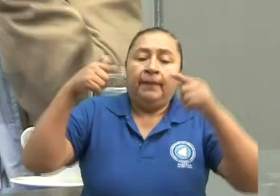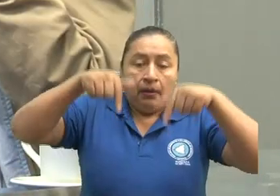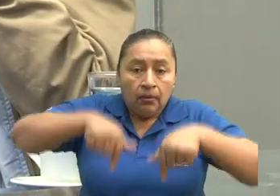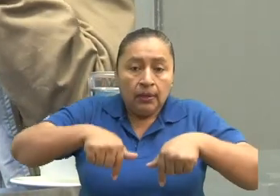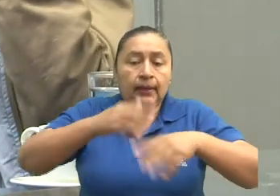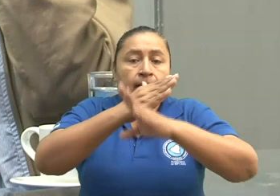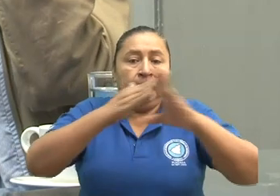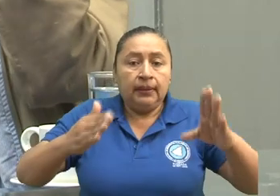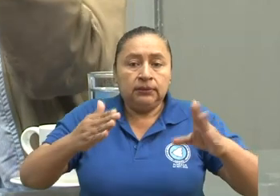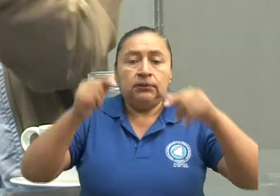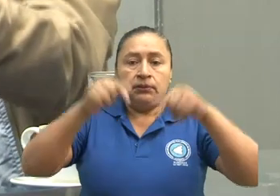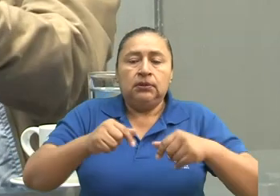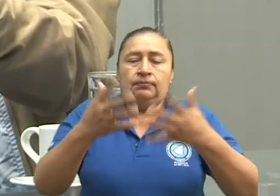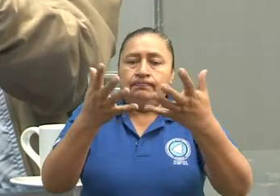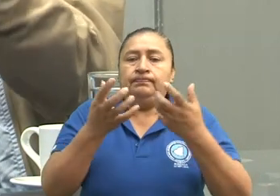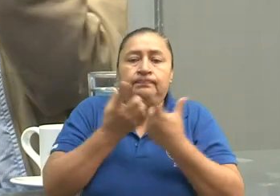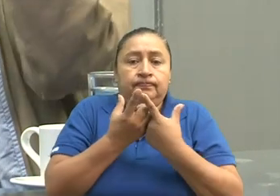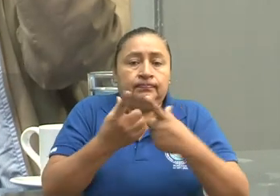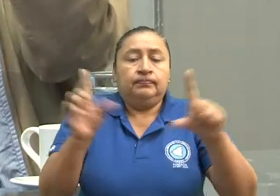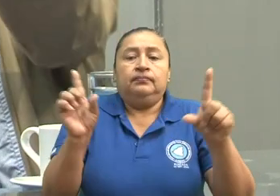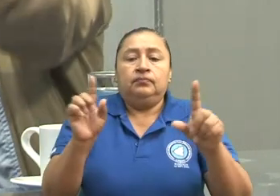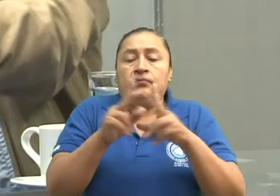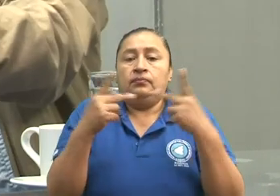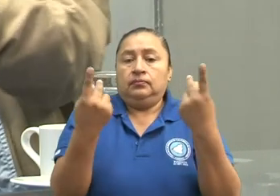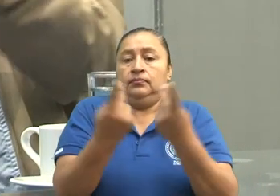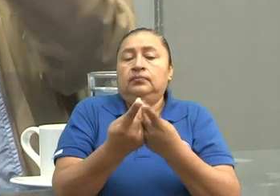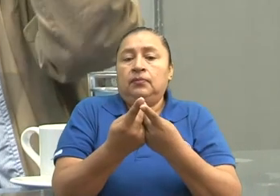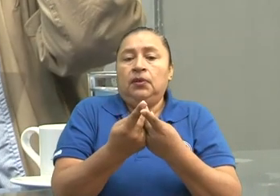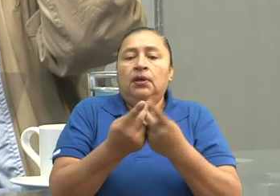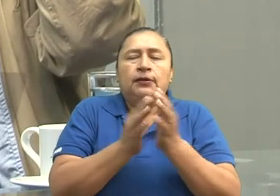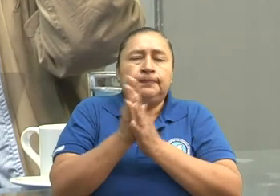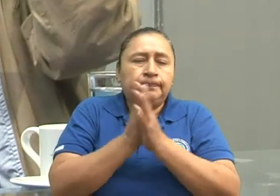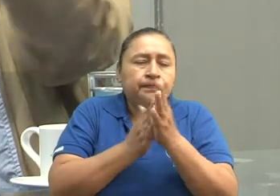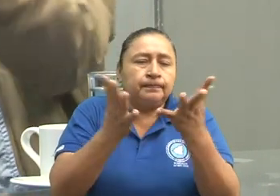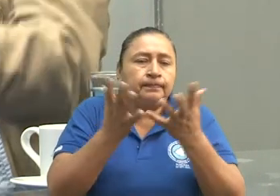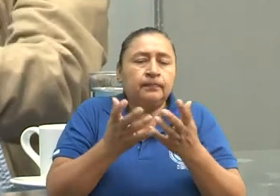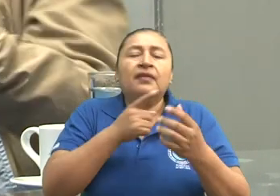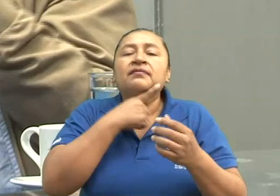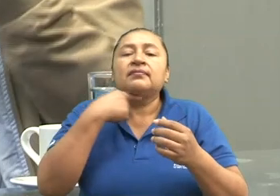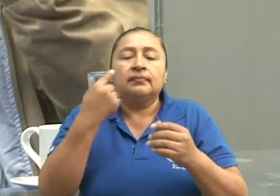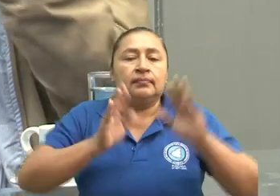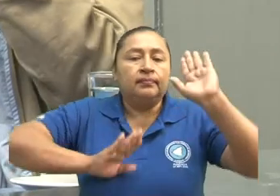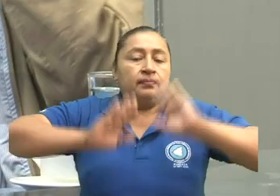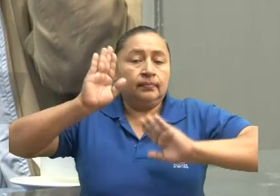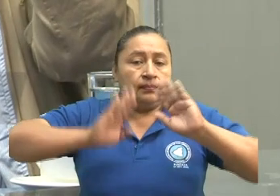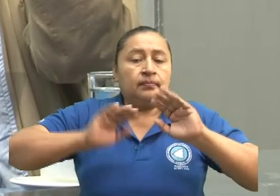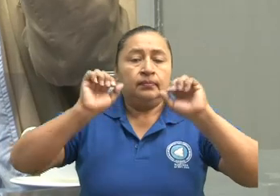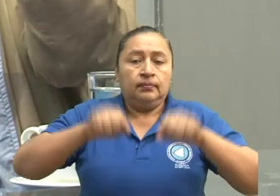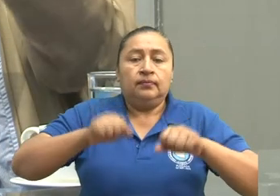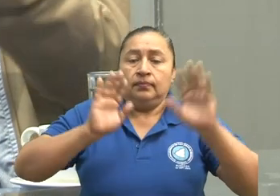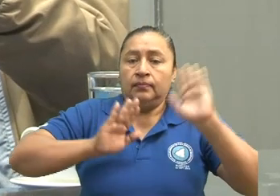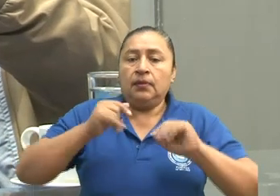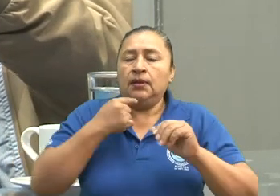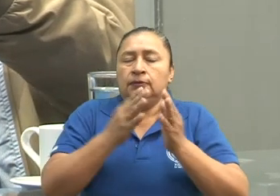ansias de libertad del pueblo, esas ansias de una verdadera democracia, esas ansias